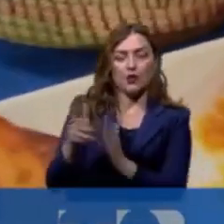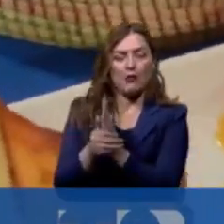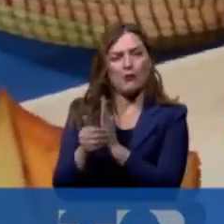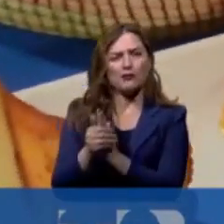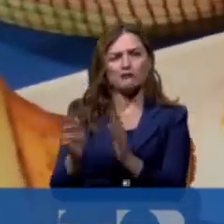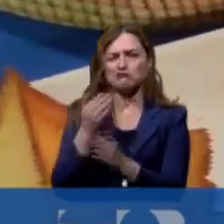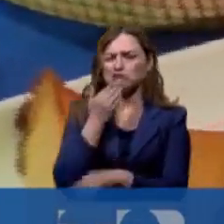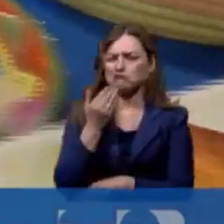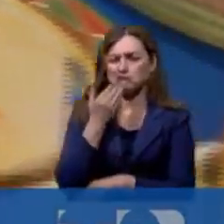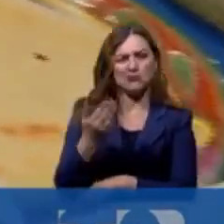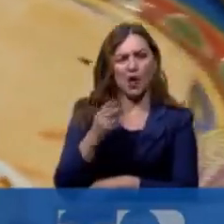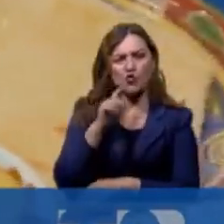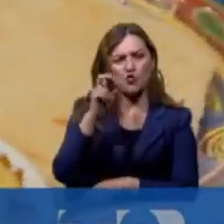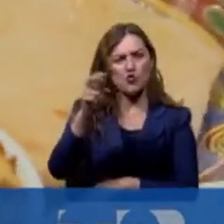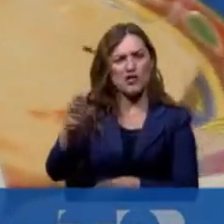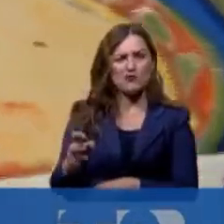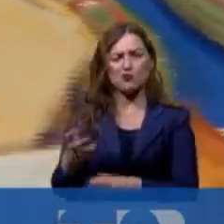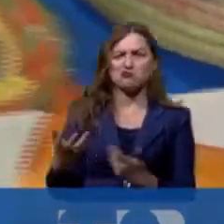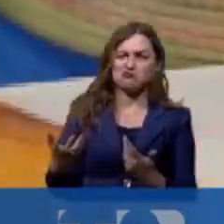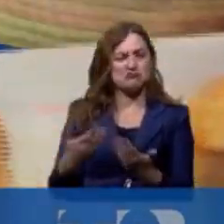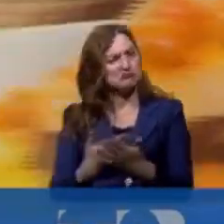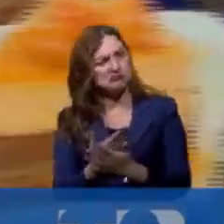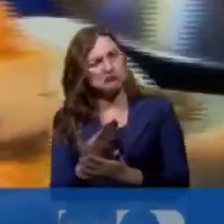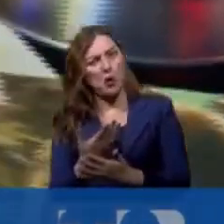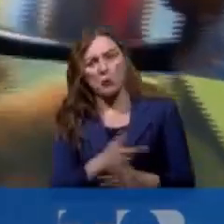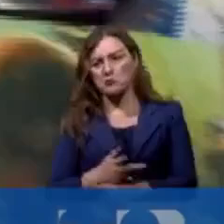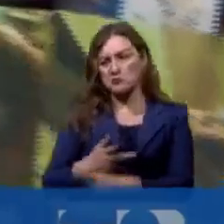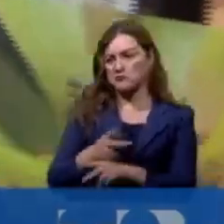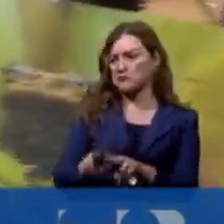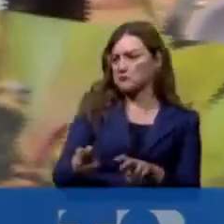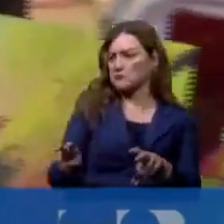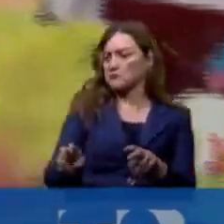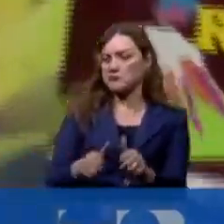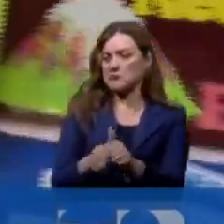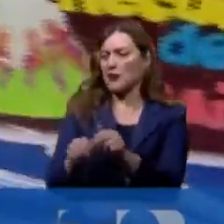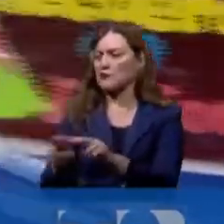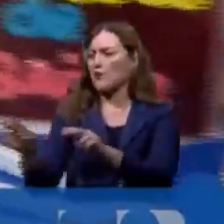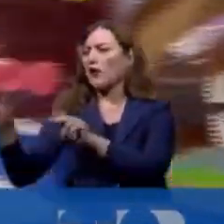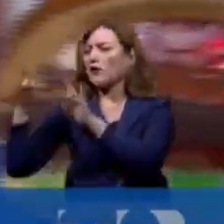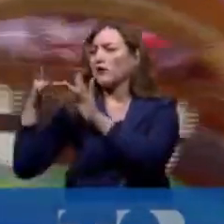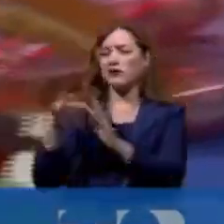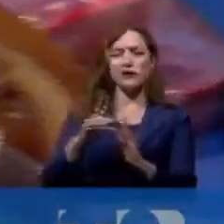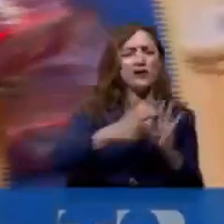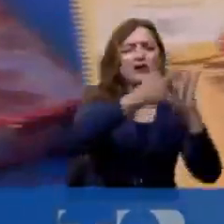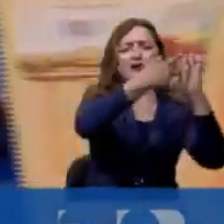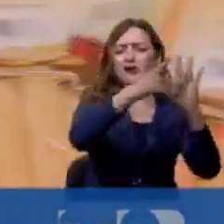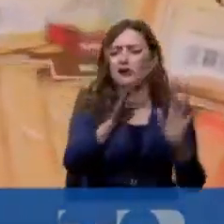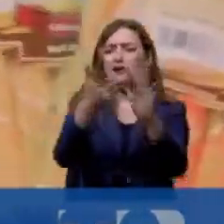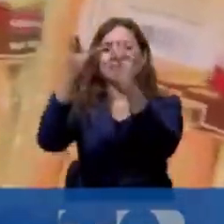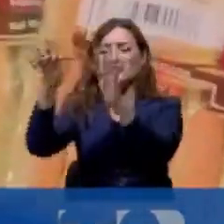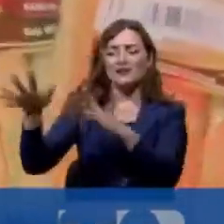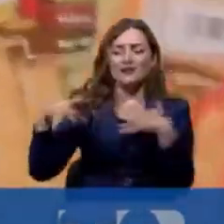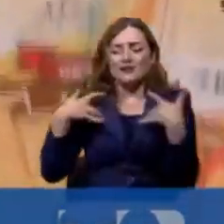cuente esta nueva posibilidad de hacer turismo, un turismo ecológico, un turismo cercano a la naturaleza que te conecta muchísimo y que te recarga de